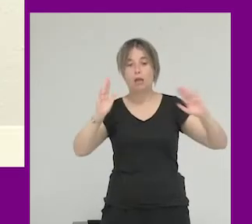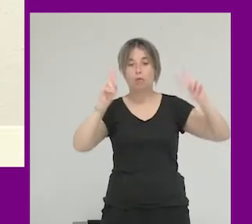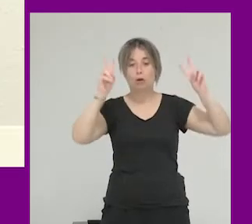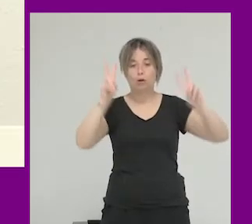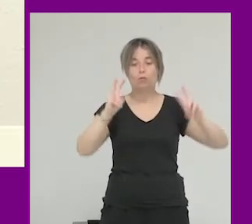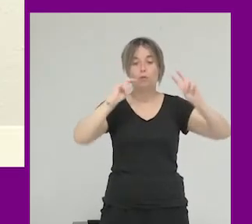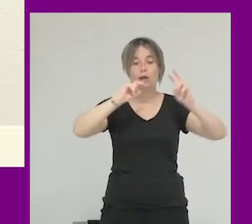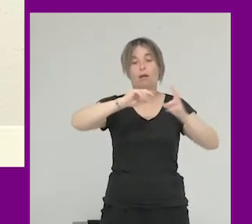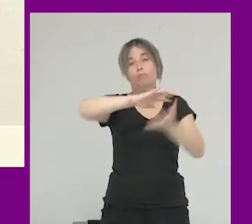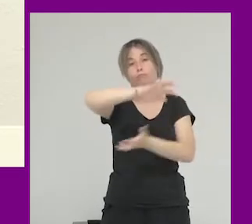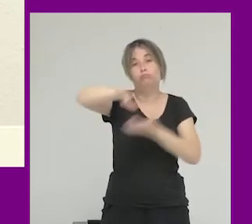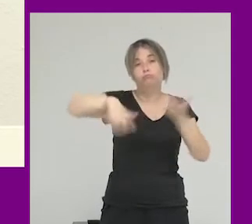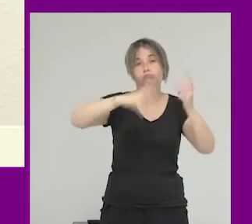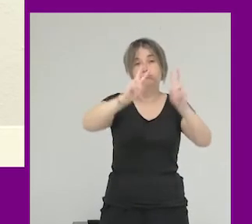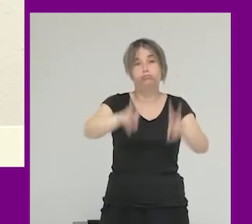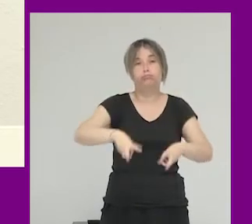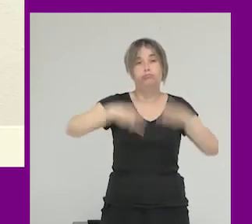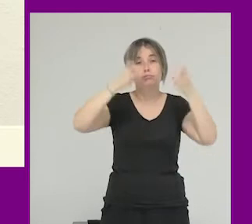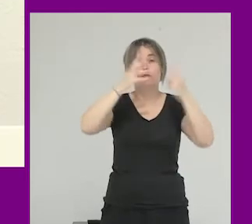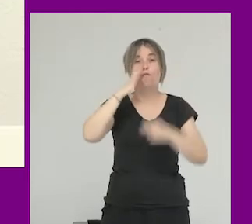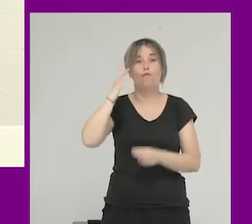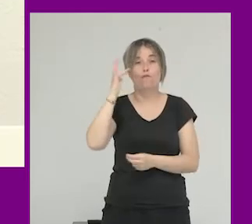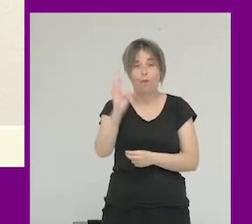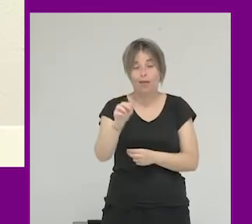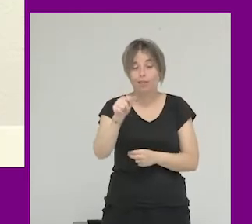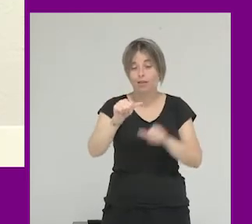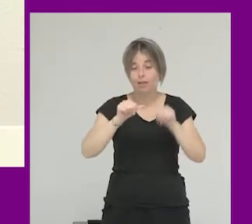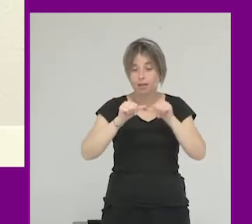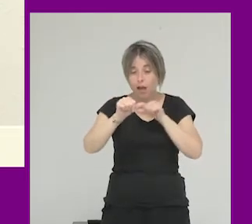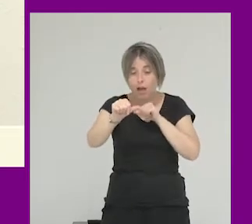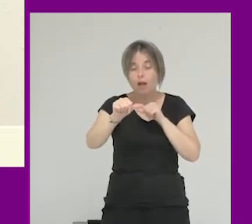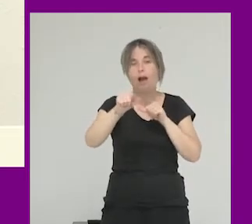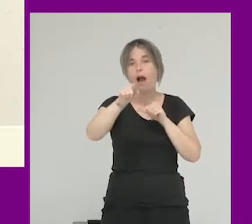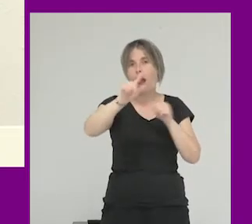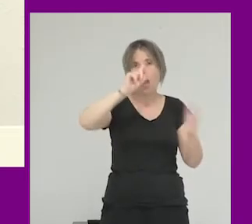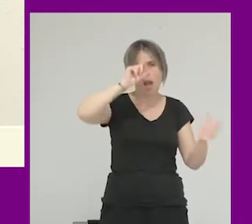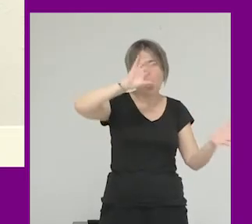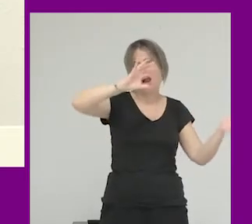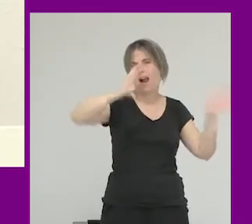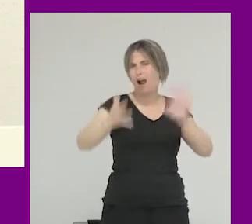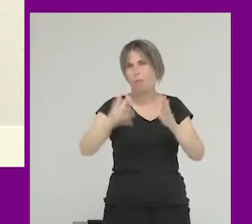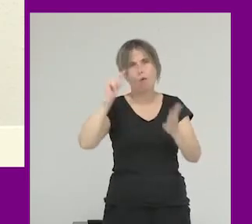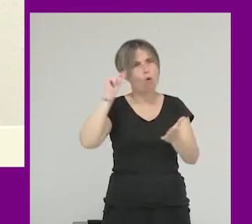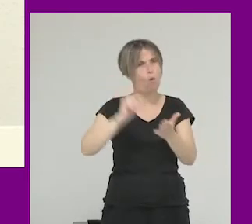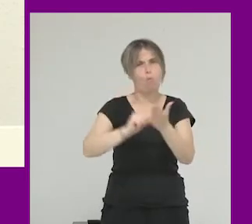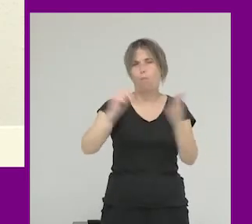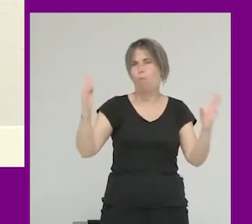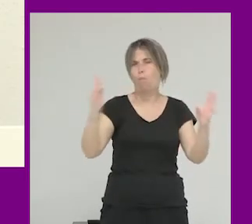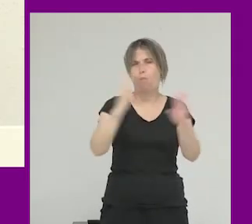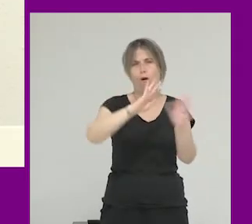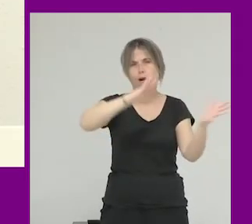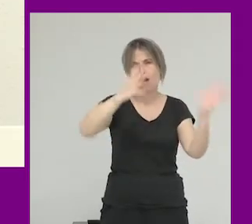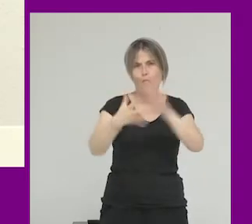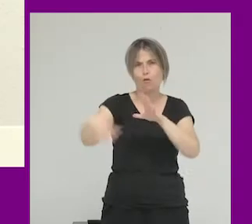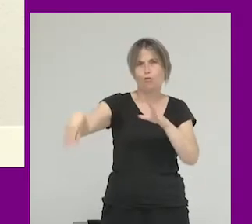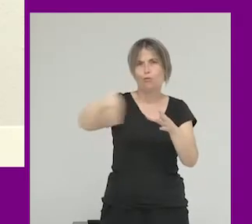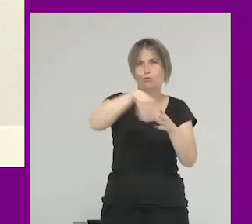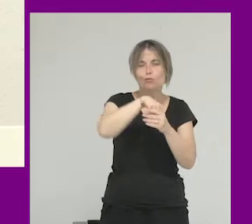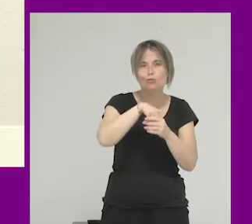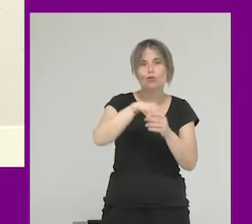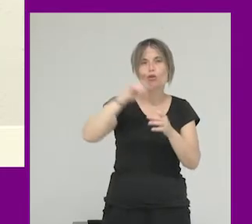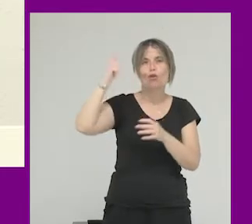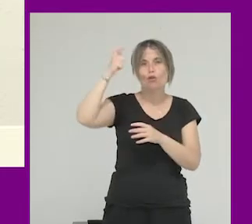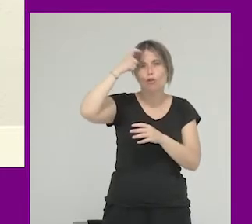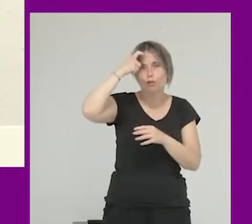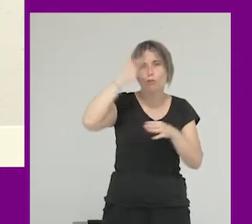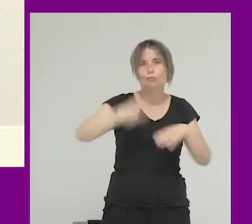de la Revolución Francesa, que debía haberse producido ese cambio radical de la inclusión de ese concepto